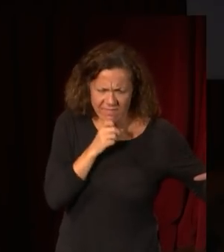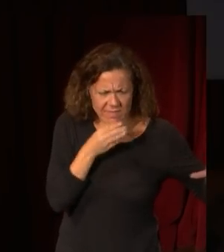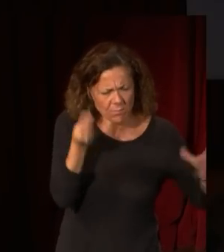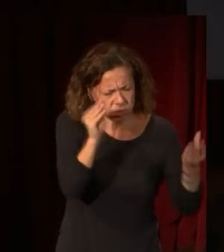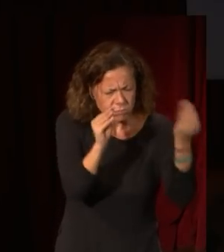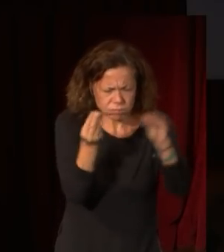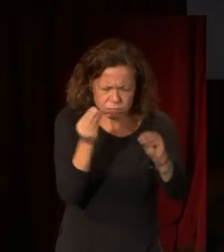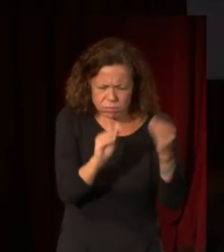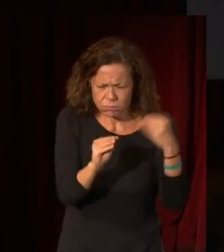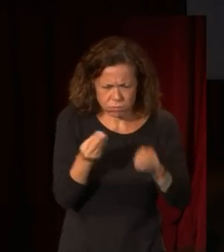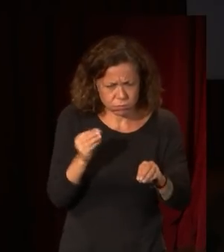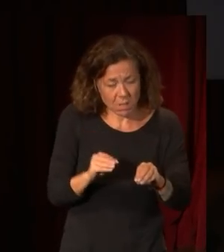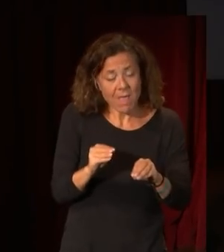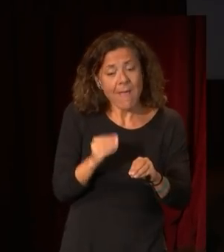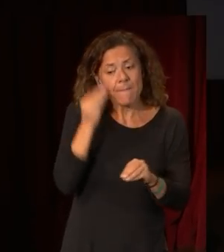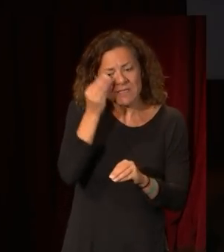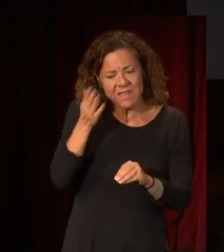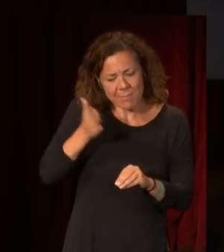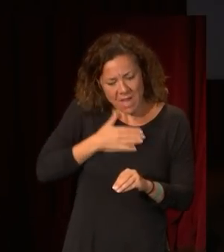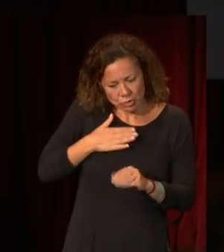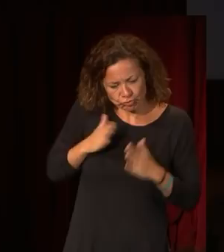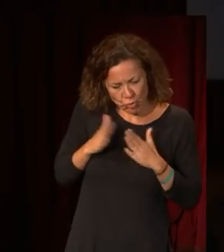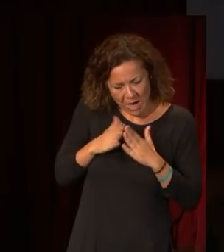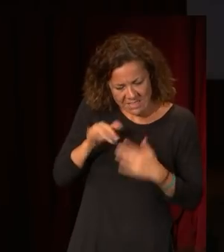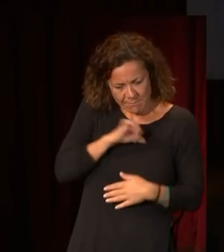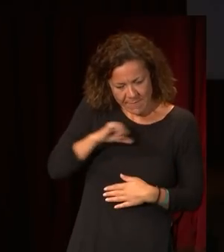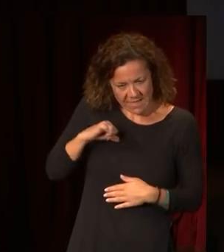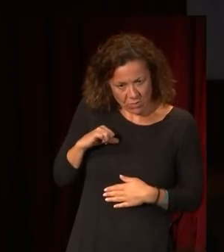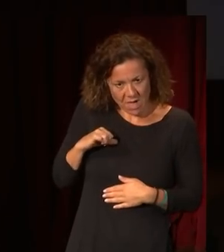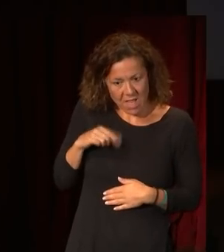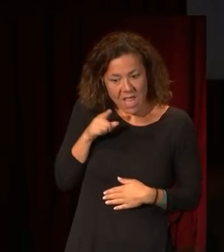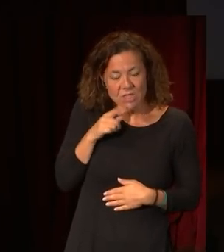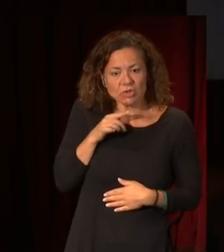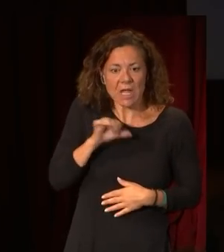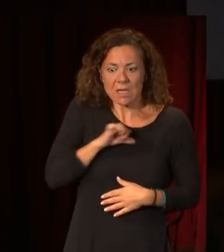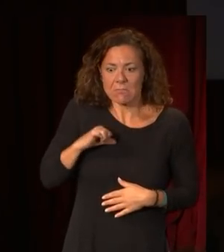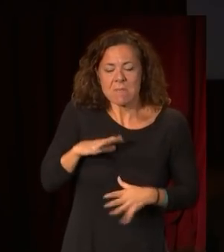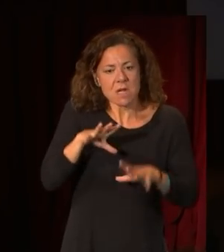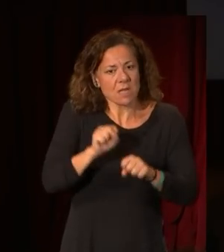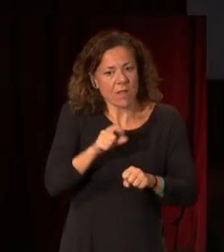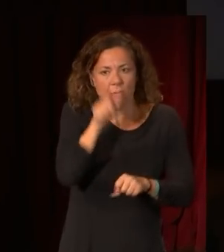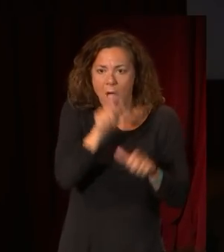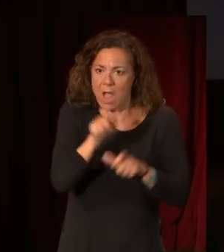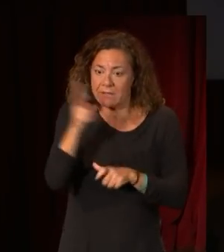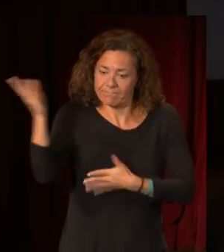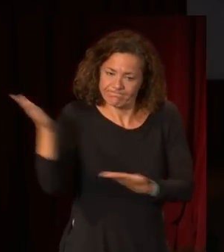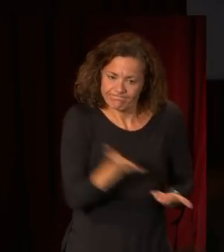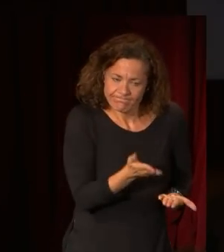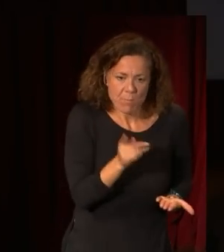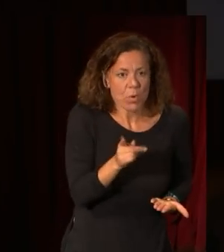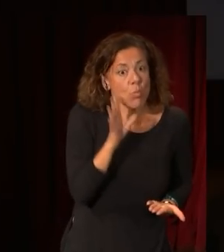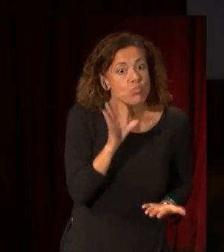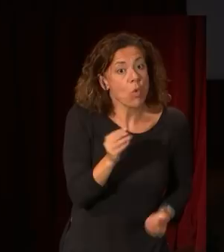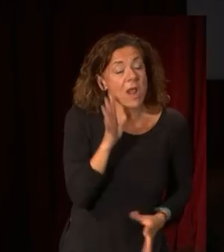decorar su oratorio particular un oratorio reservado a visitas muy selectas que precisamente